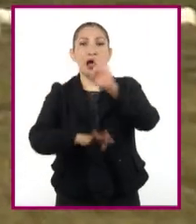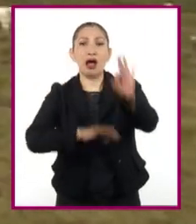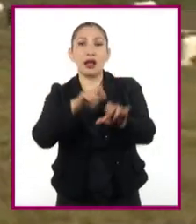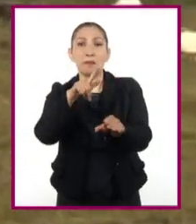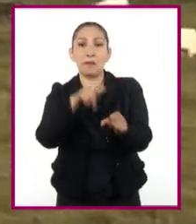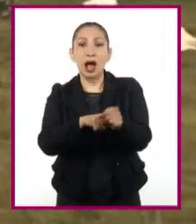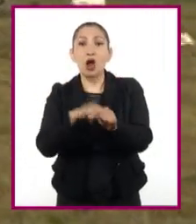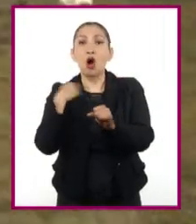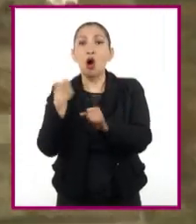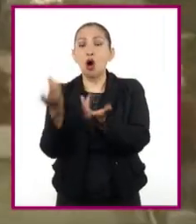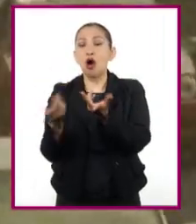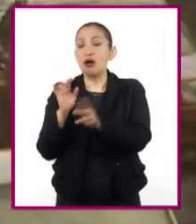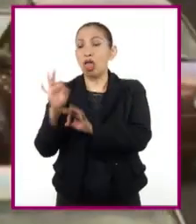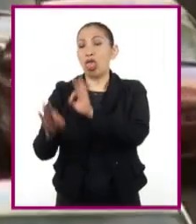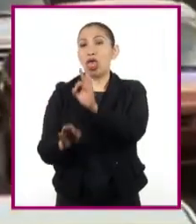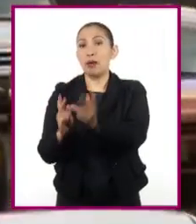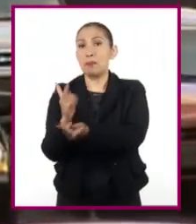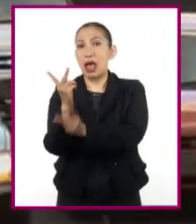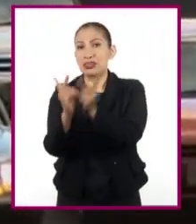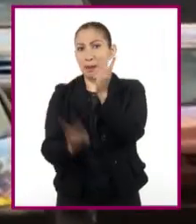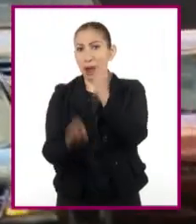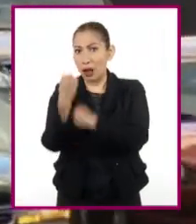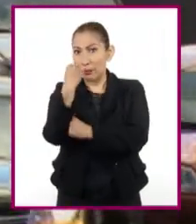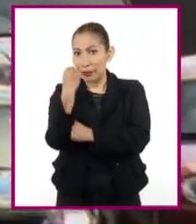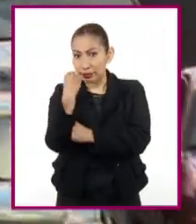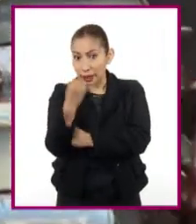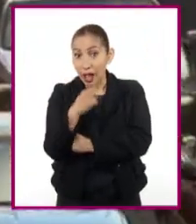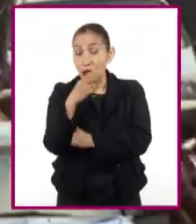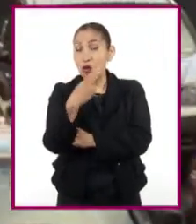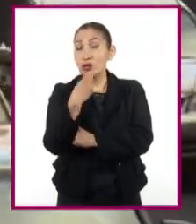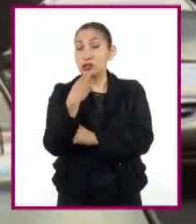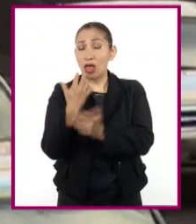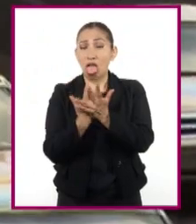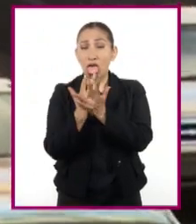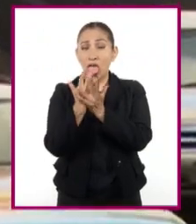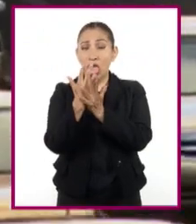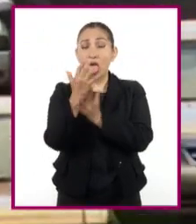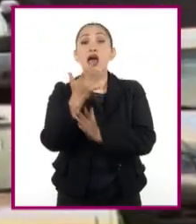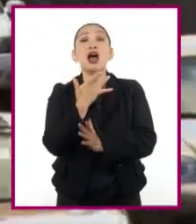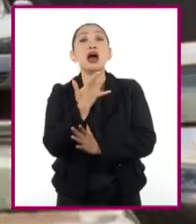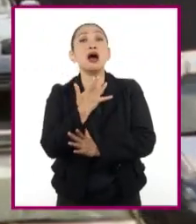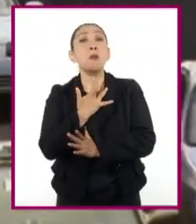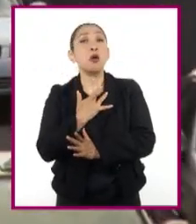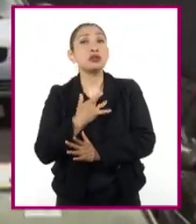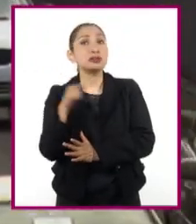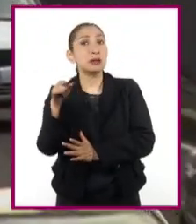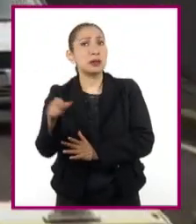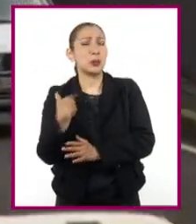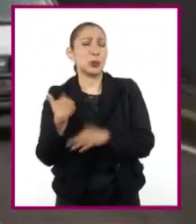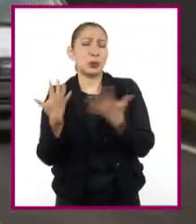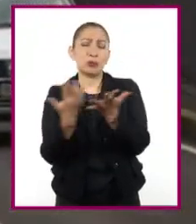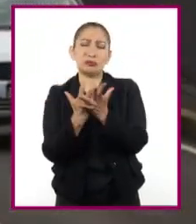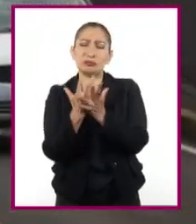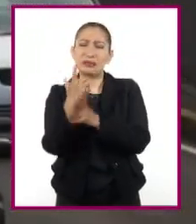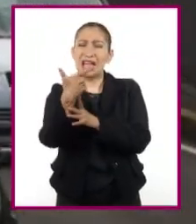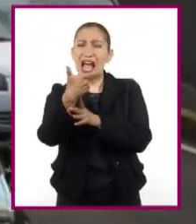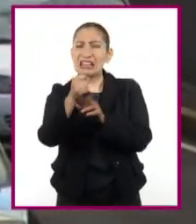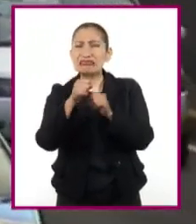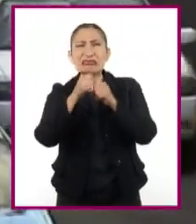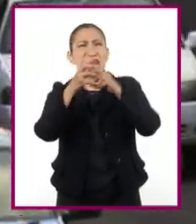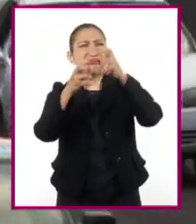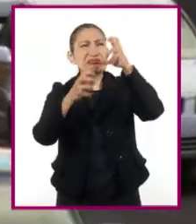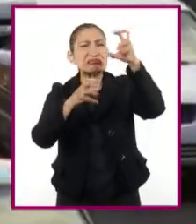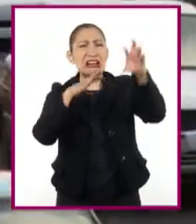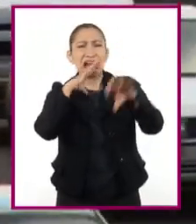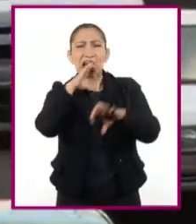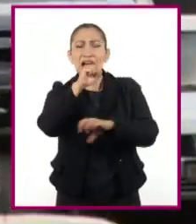agricultura extensivas. El uso indiscriminado de combustibles fósiles ha provocado enormes emisiones de gases